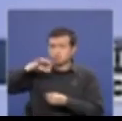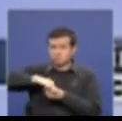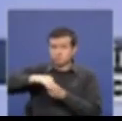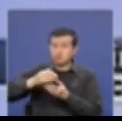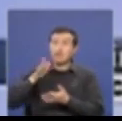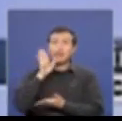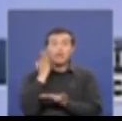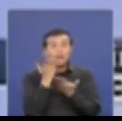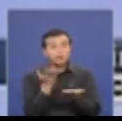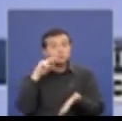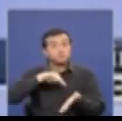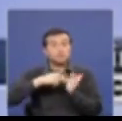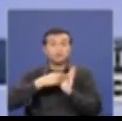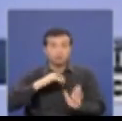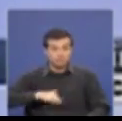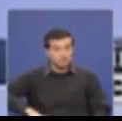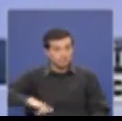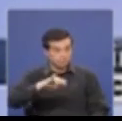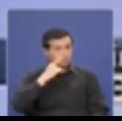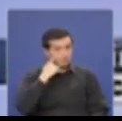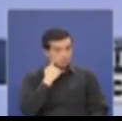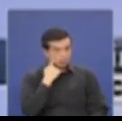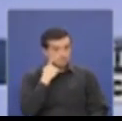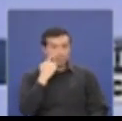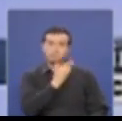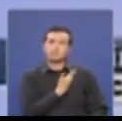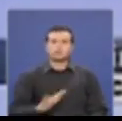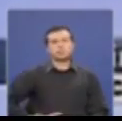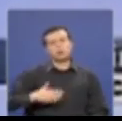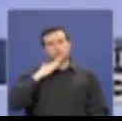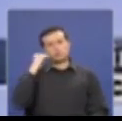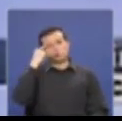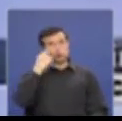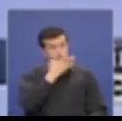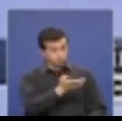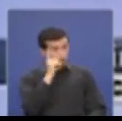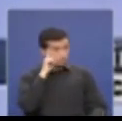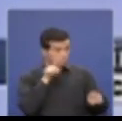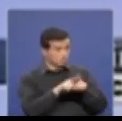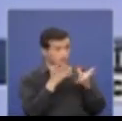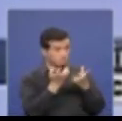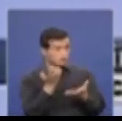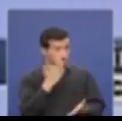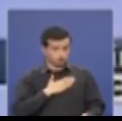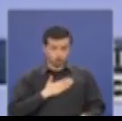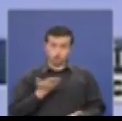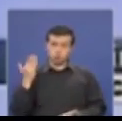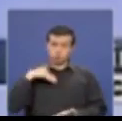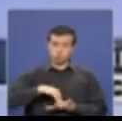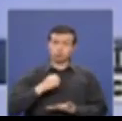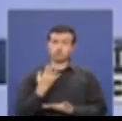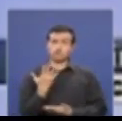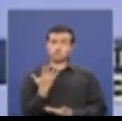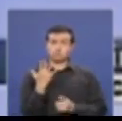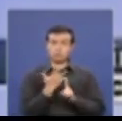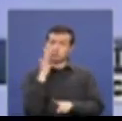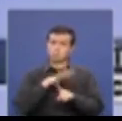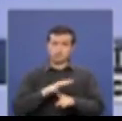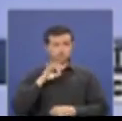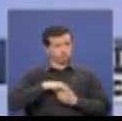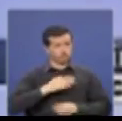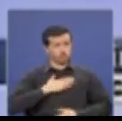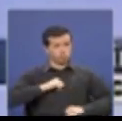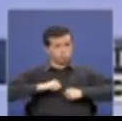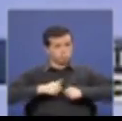se mantenga. Eso es democracia. Mire, vea la diferencia. Si el presidente Correa me dice, ¿usted estaría de acuerdo que a mí el pueblo me reelija 5 veces? Si el pueblo quiere reelegir y lo he